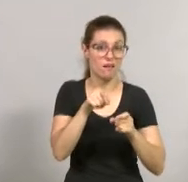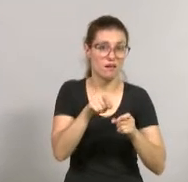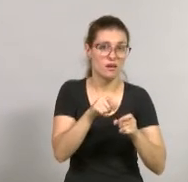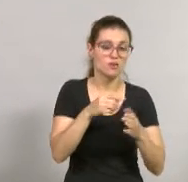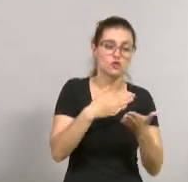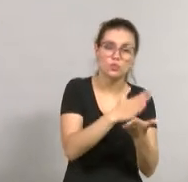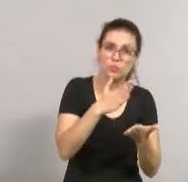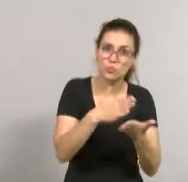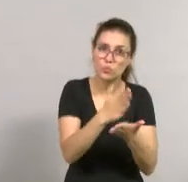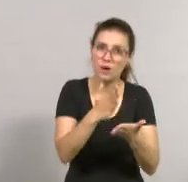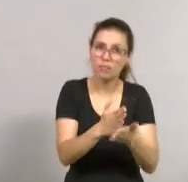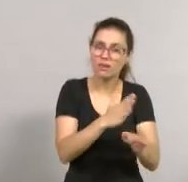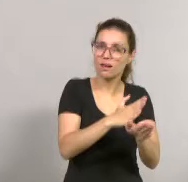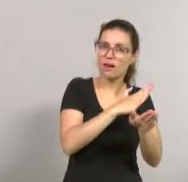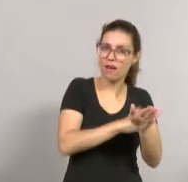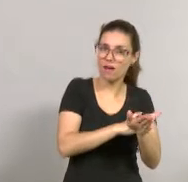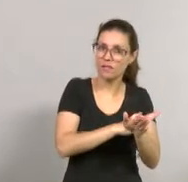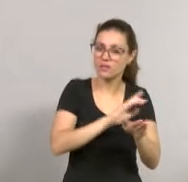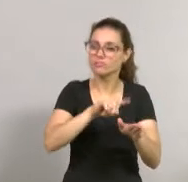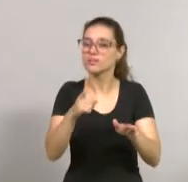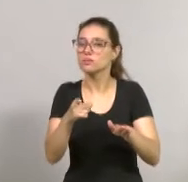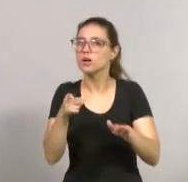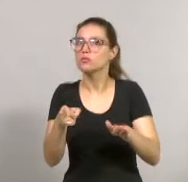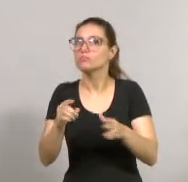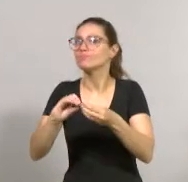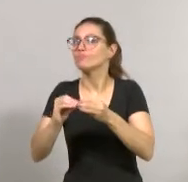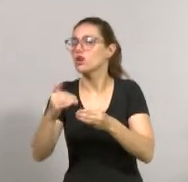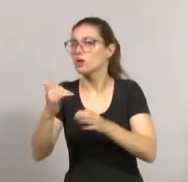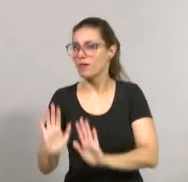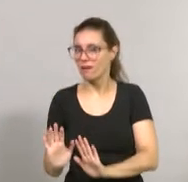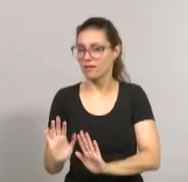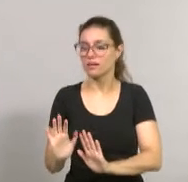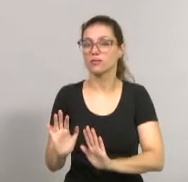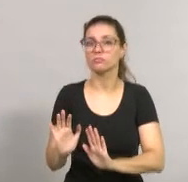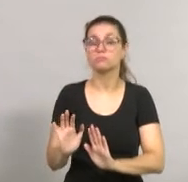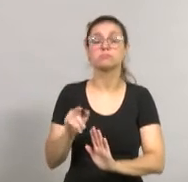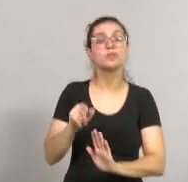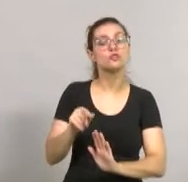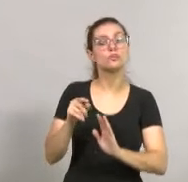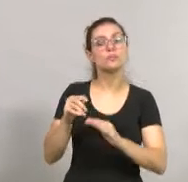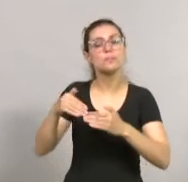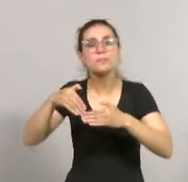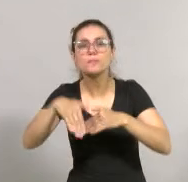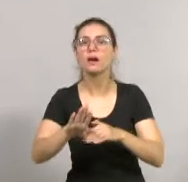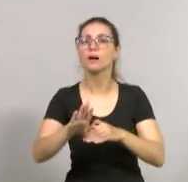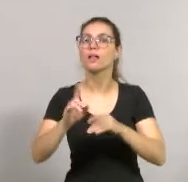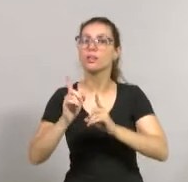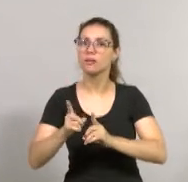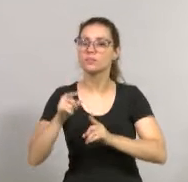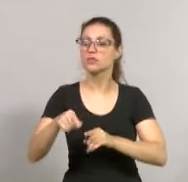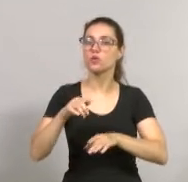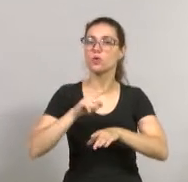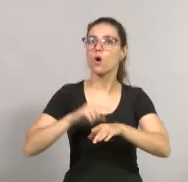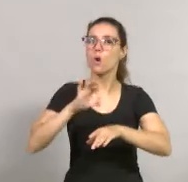que obtura después la trayectoria de los estudiantes, y también a partir de ahí ser la